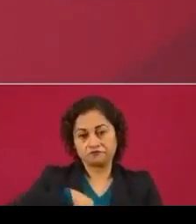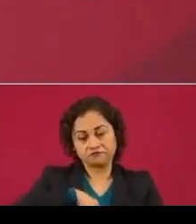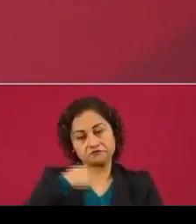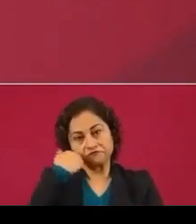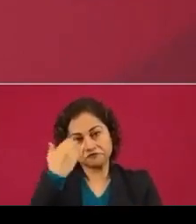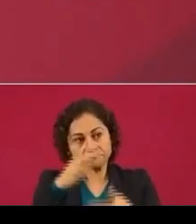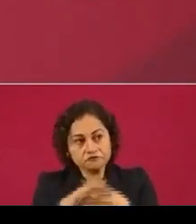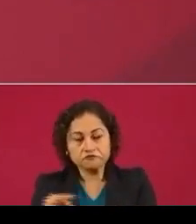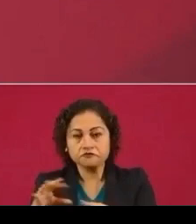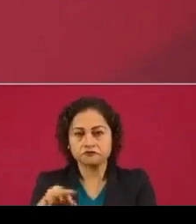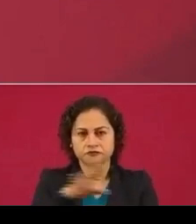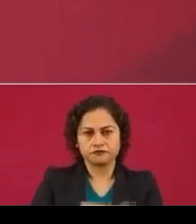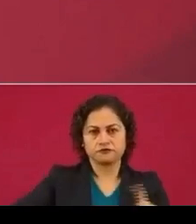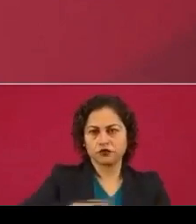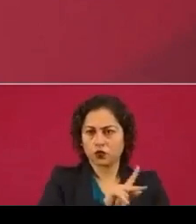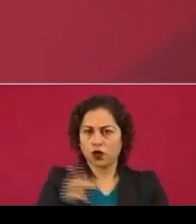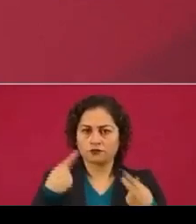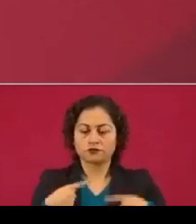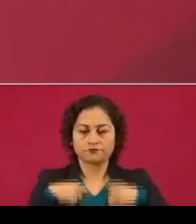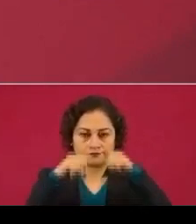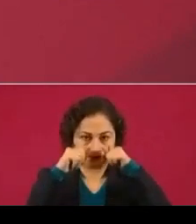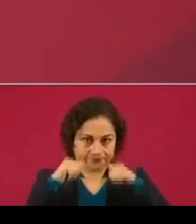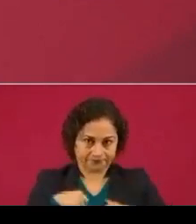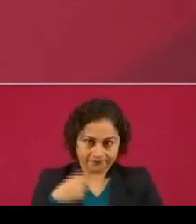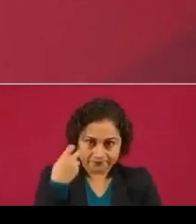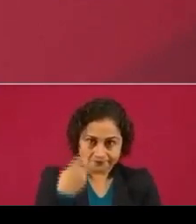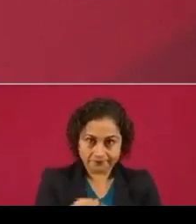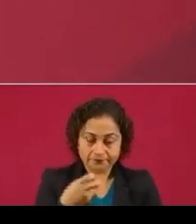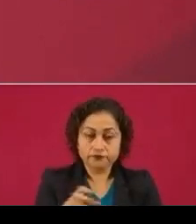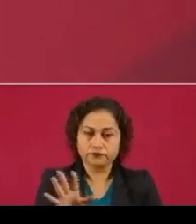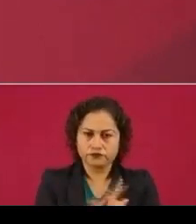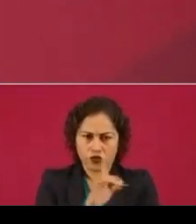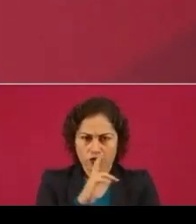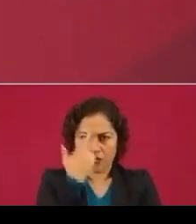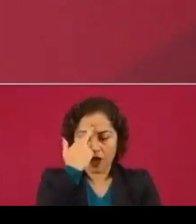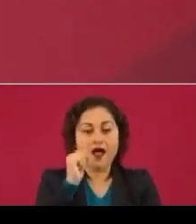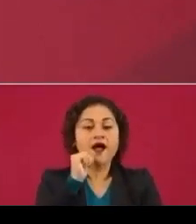toda la gente por lo que sucedió ayer,